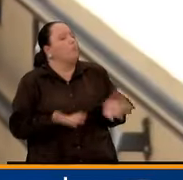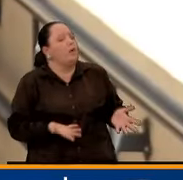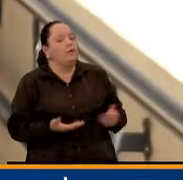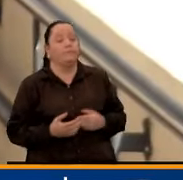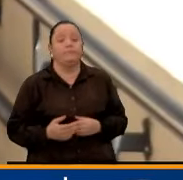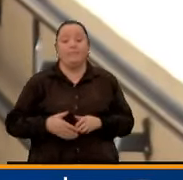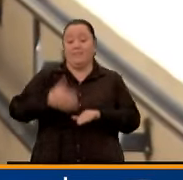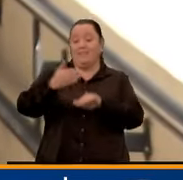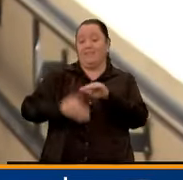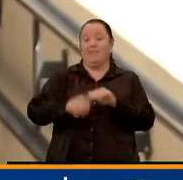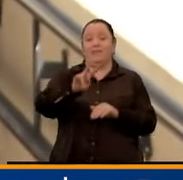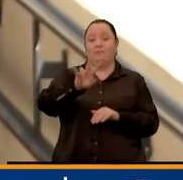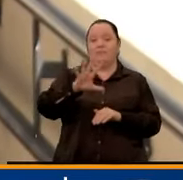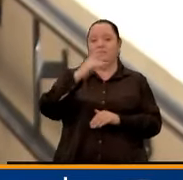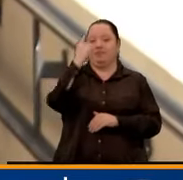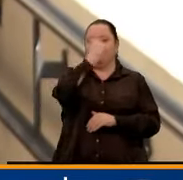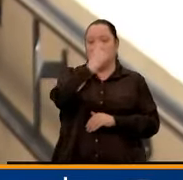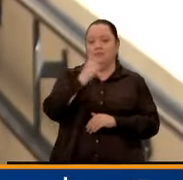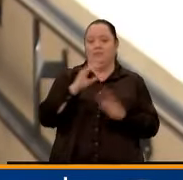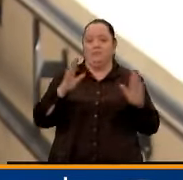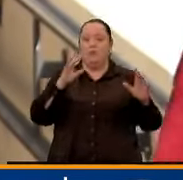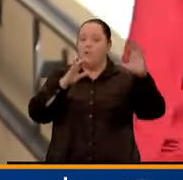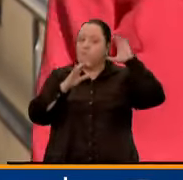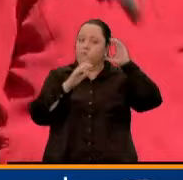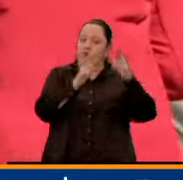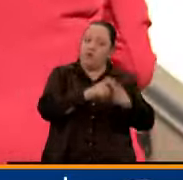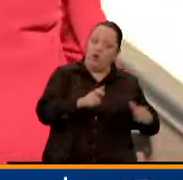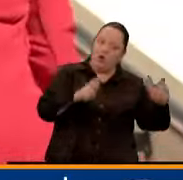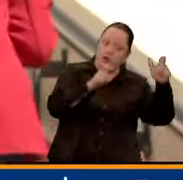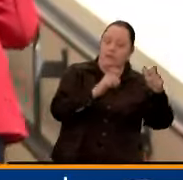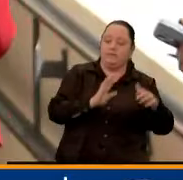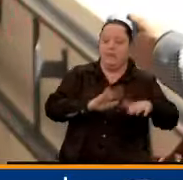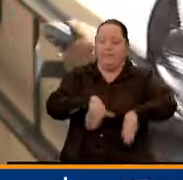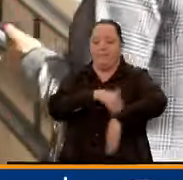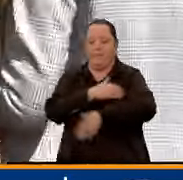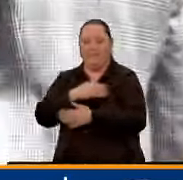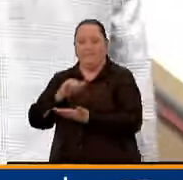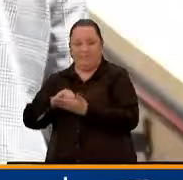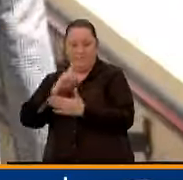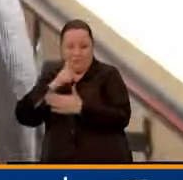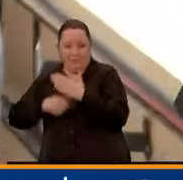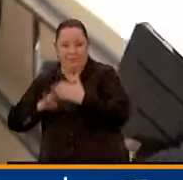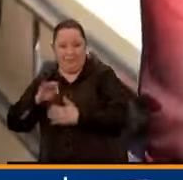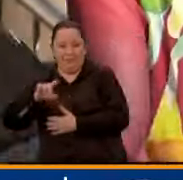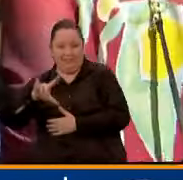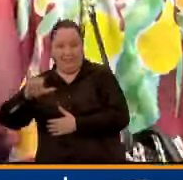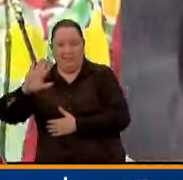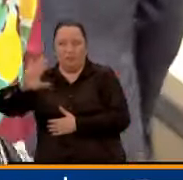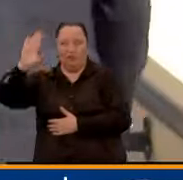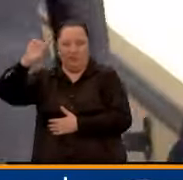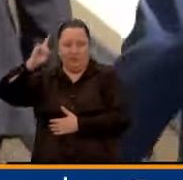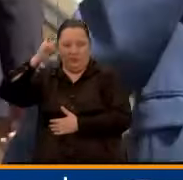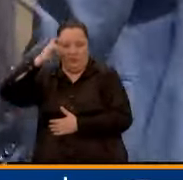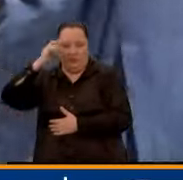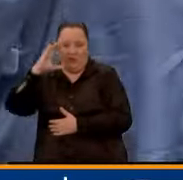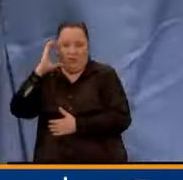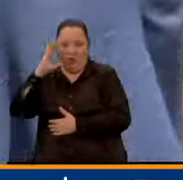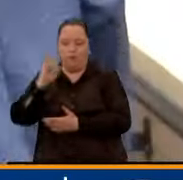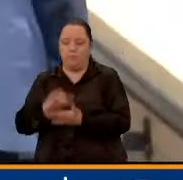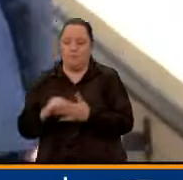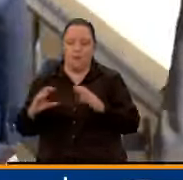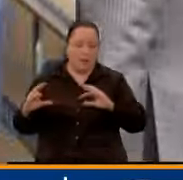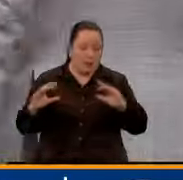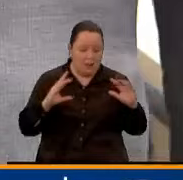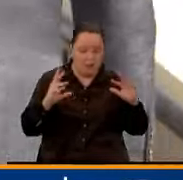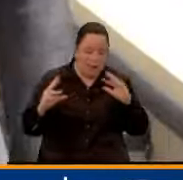septiembre tienen entonces en el Congreso y el ministro Bonilla, el gobierno nacional, para ponerse de acuerdo y entonces en primer debate